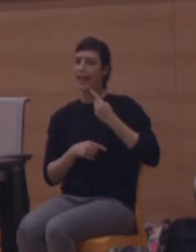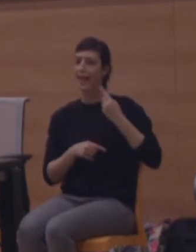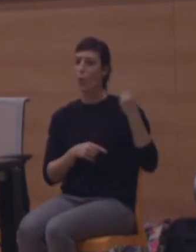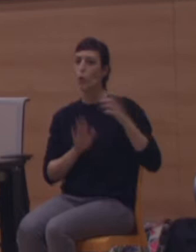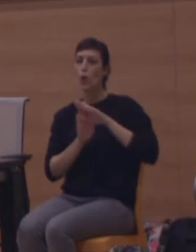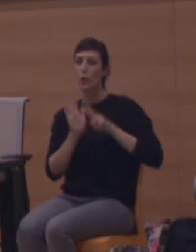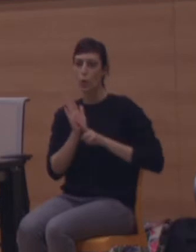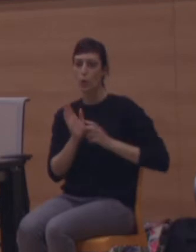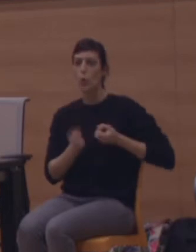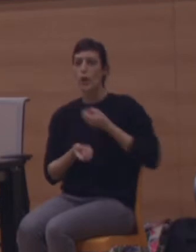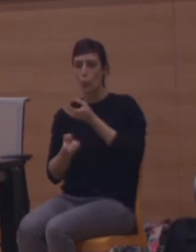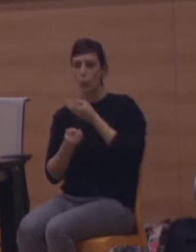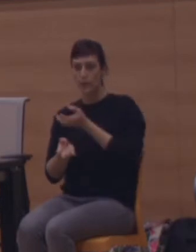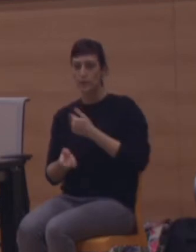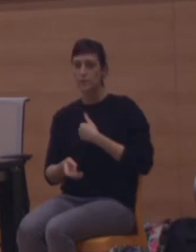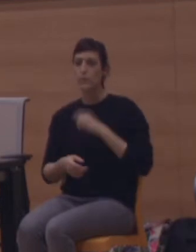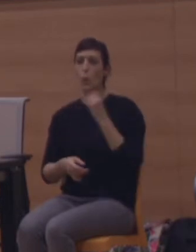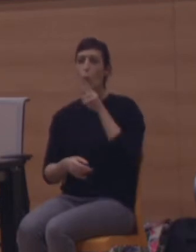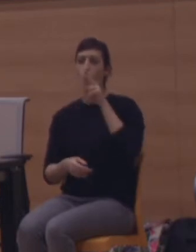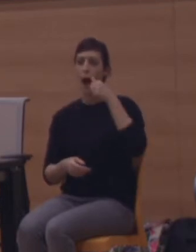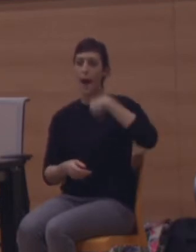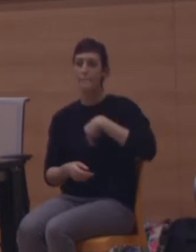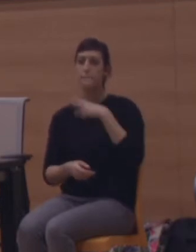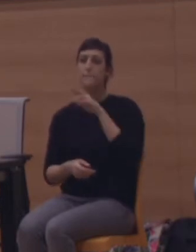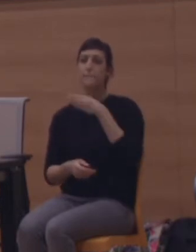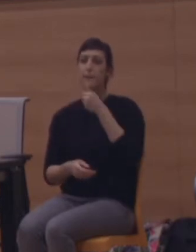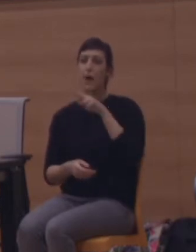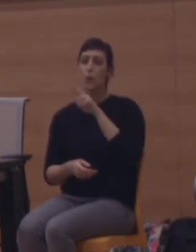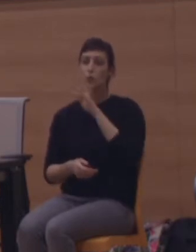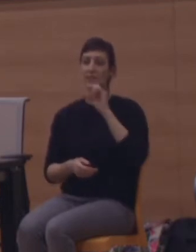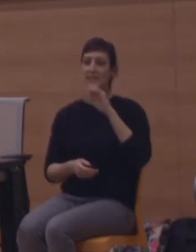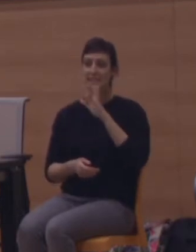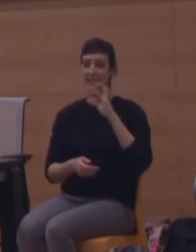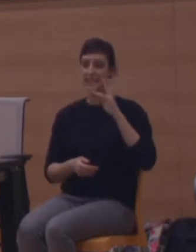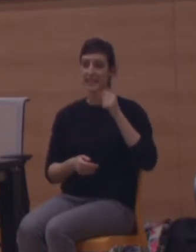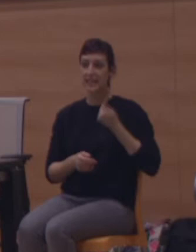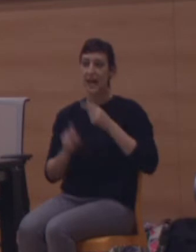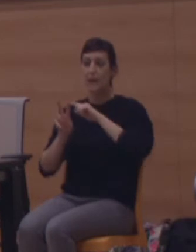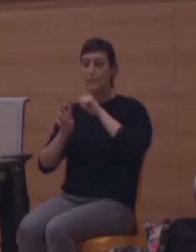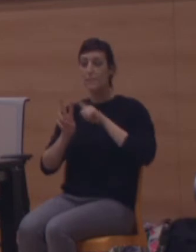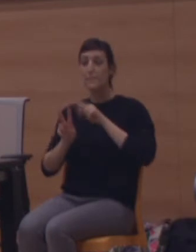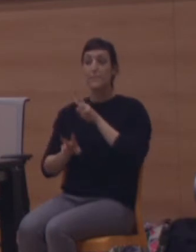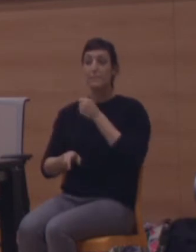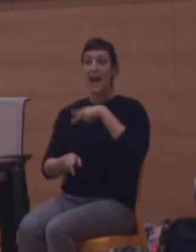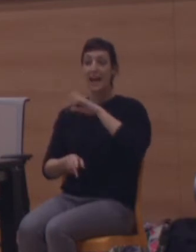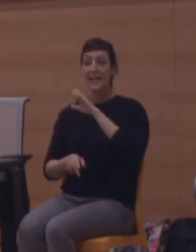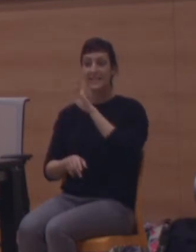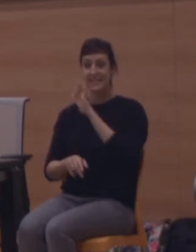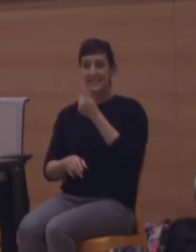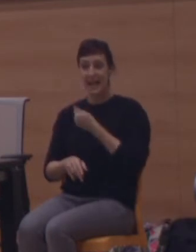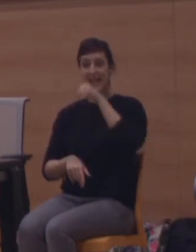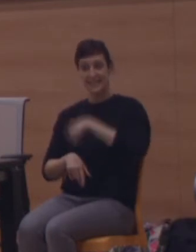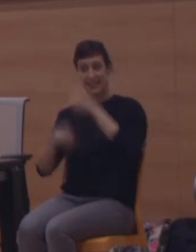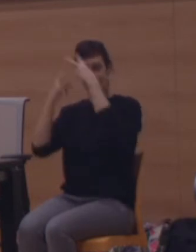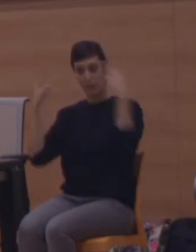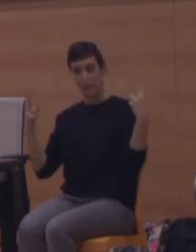currículum. Nos acompañan Juan Bautista Antolín Santos, Vanessa María Robles Suárez, que es nuestra enfermera, es la enfermera de este